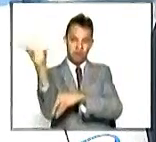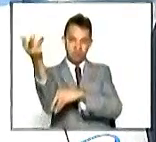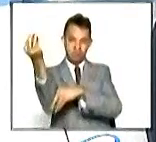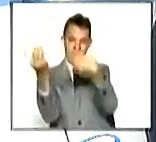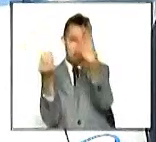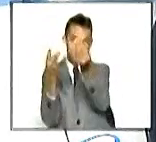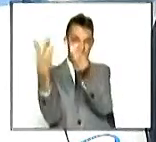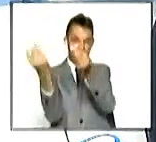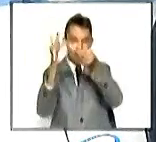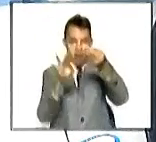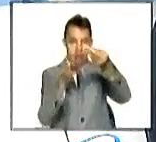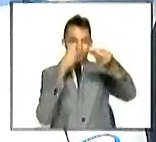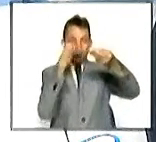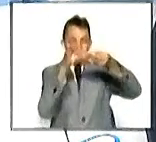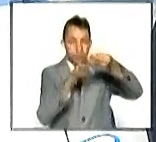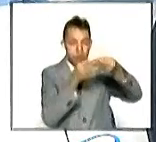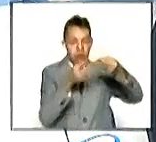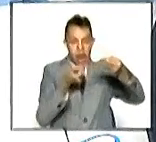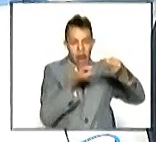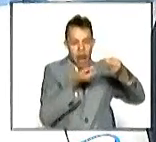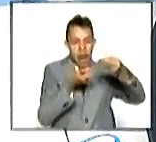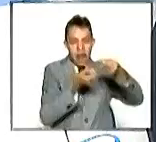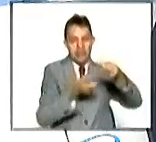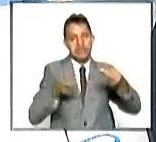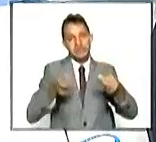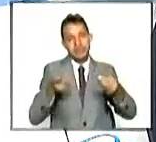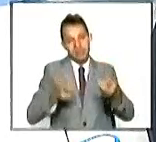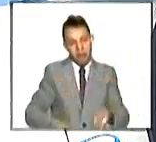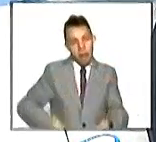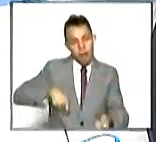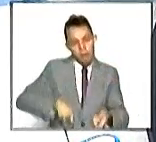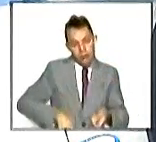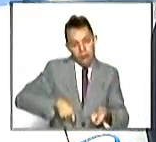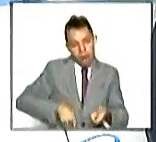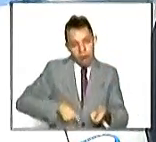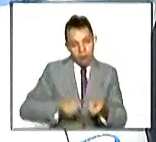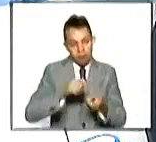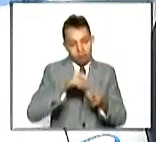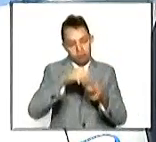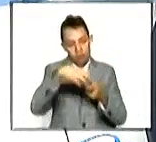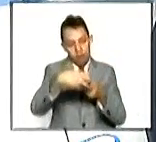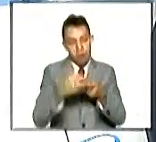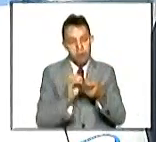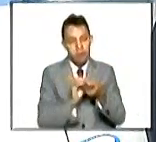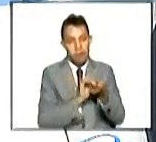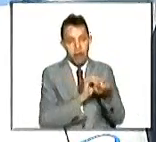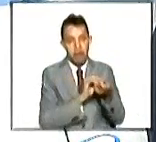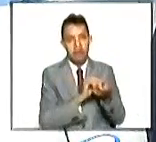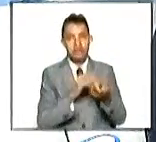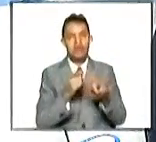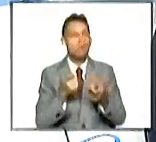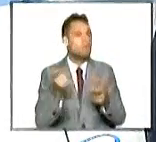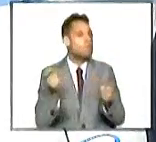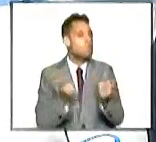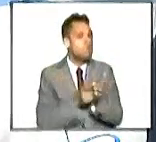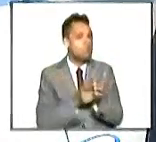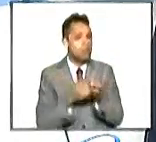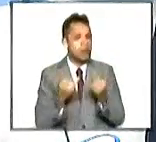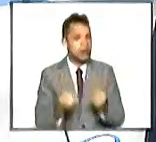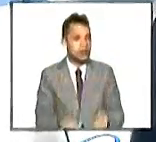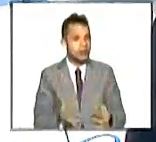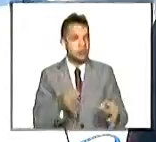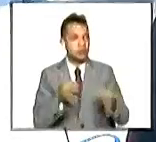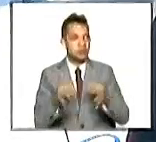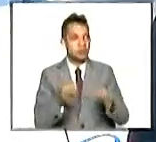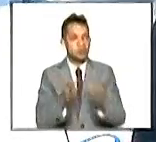ya empieza a dar la uvita, es donde tienen que fumigarla tres veces a la semana. Pero yo, ¿cuál es la razón de esto? Fue que se